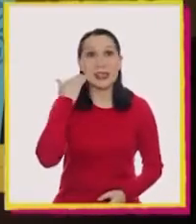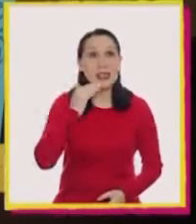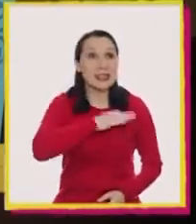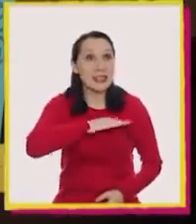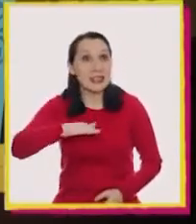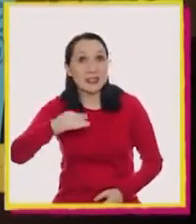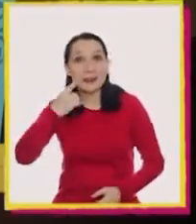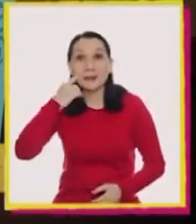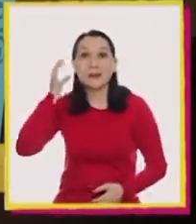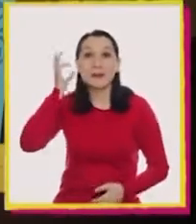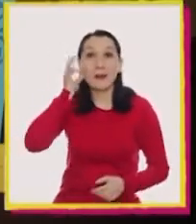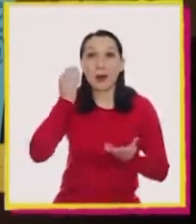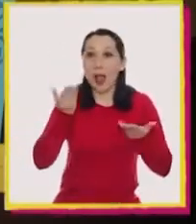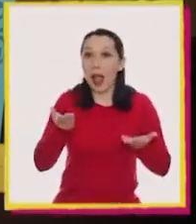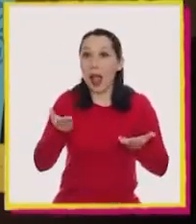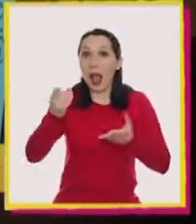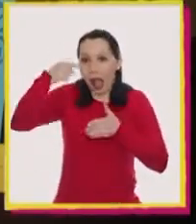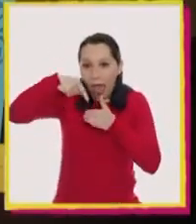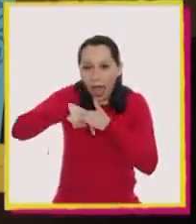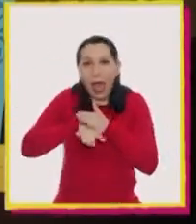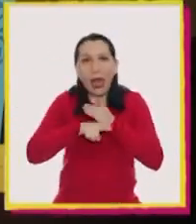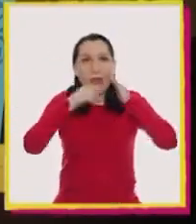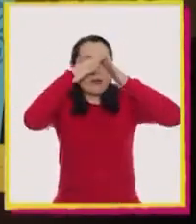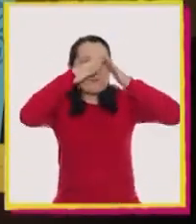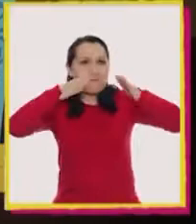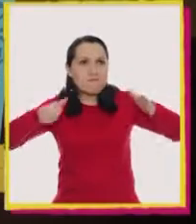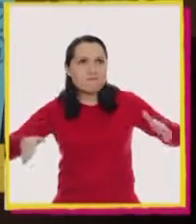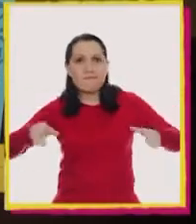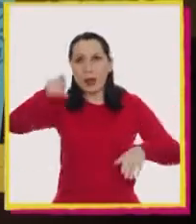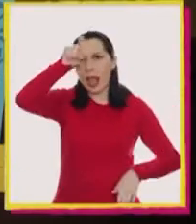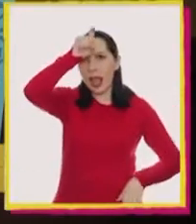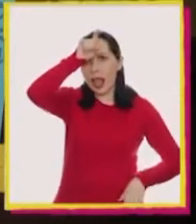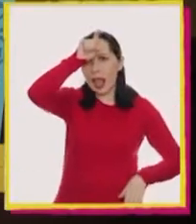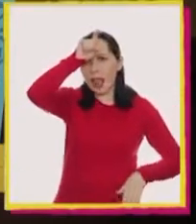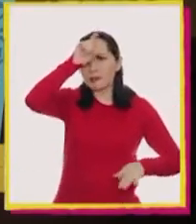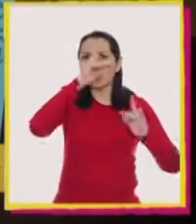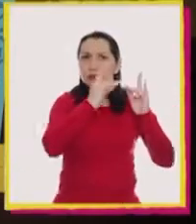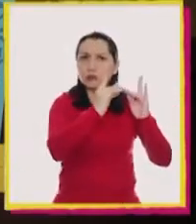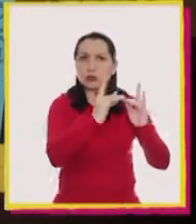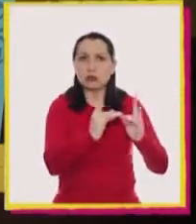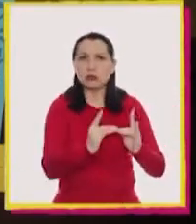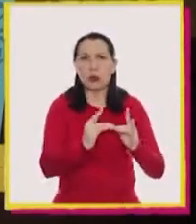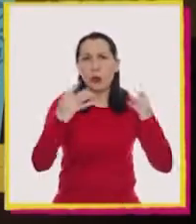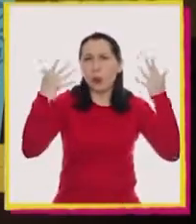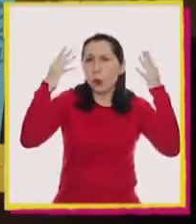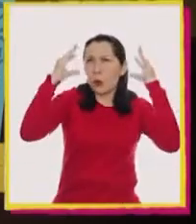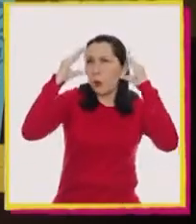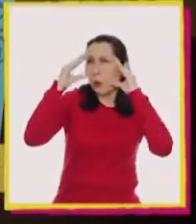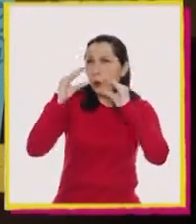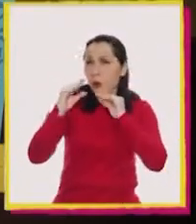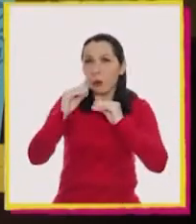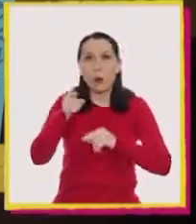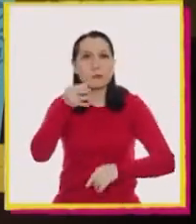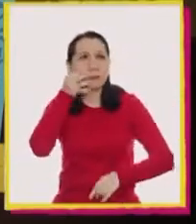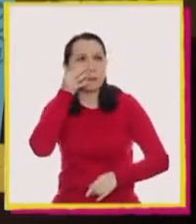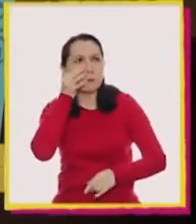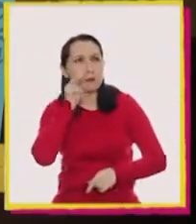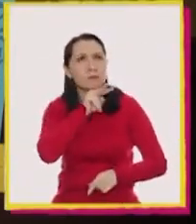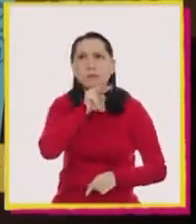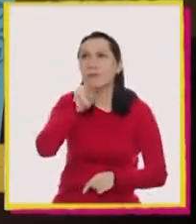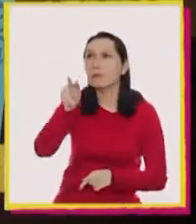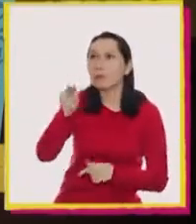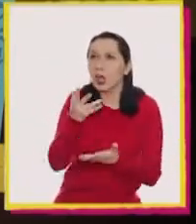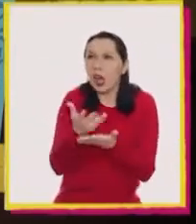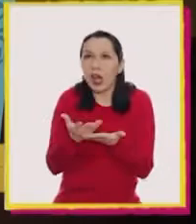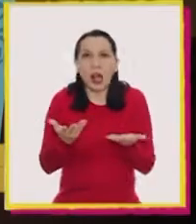¡Miren, niños y niñas! Estamos dentro de una tumba egipcia. Está un poco oscuro, pero observemos